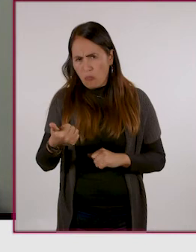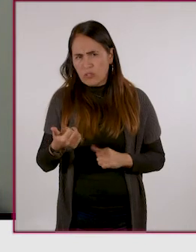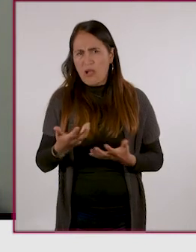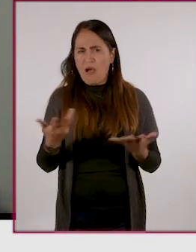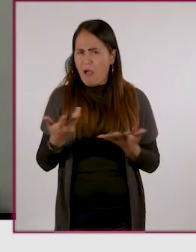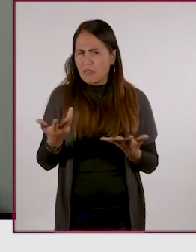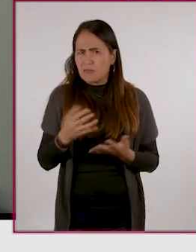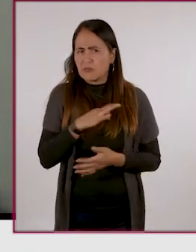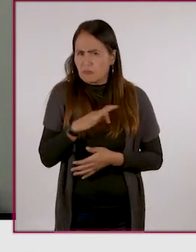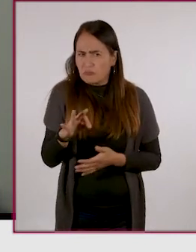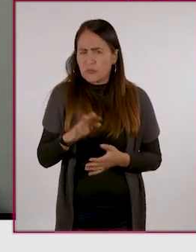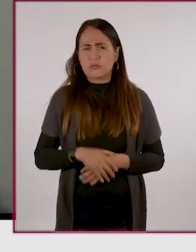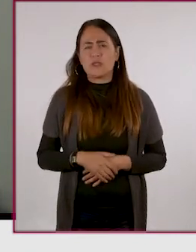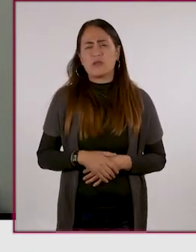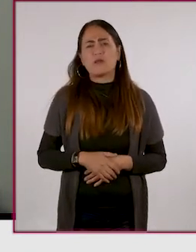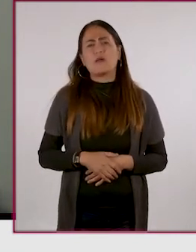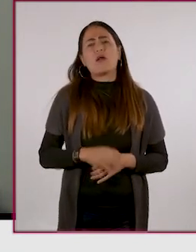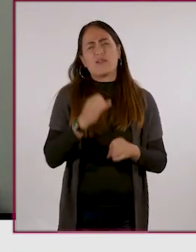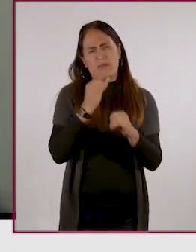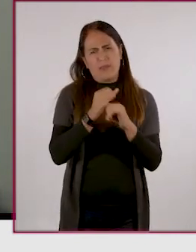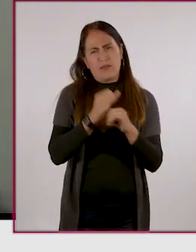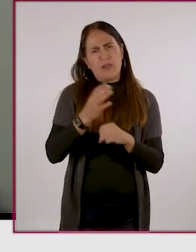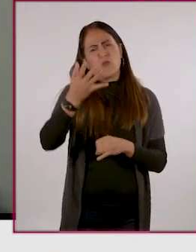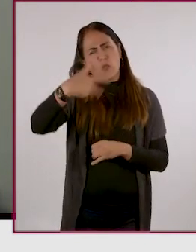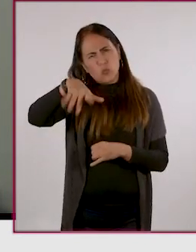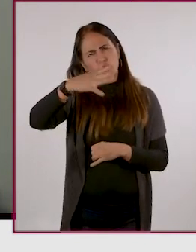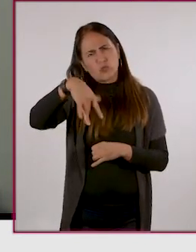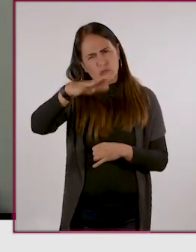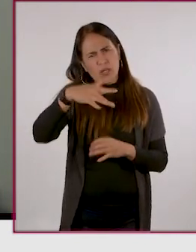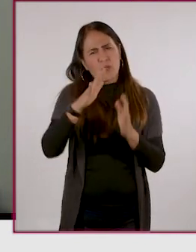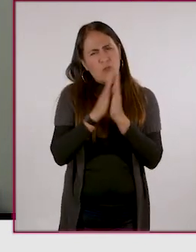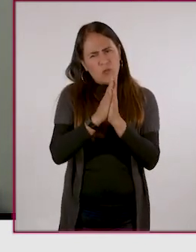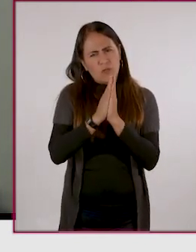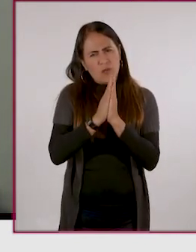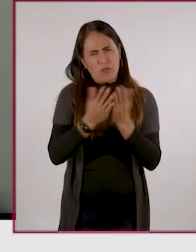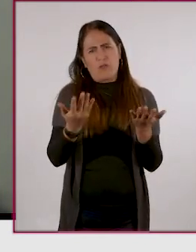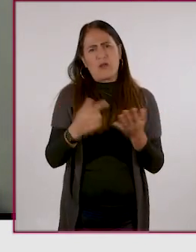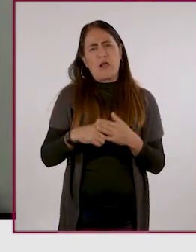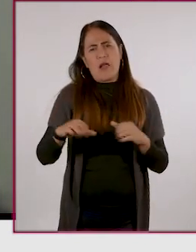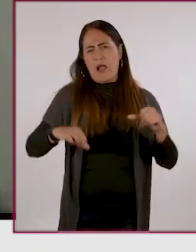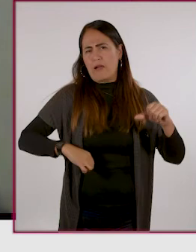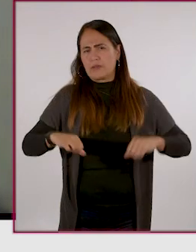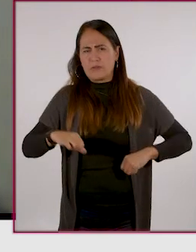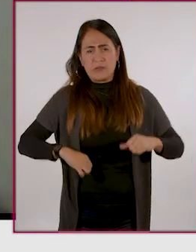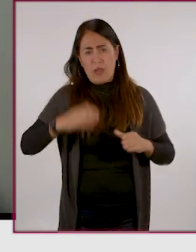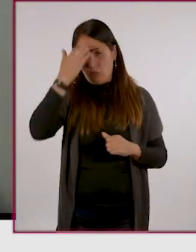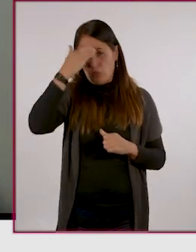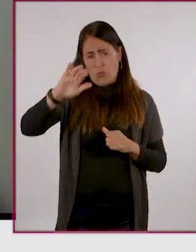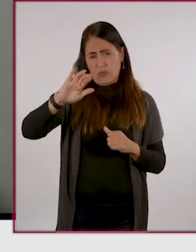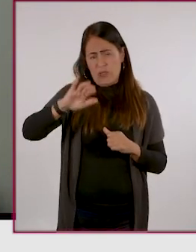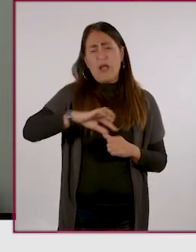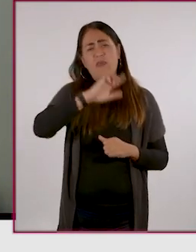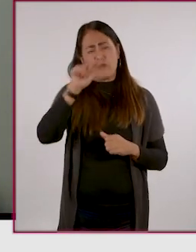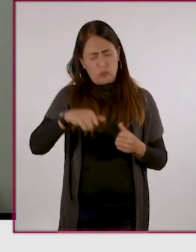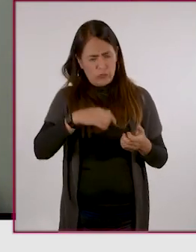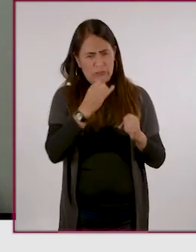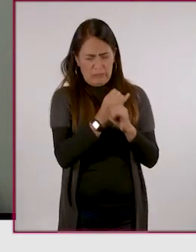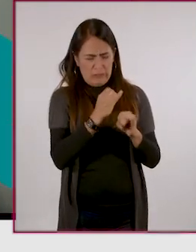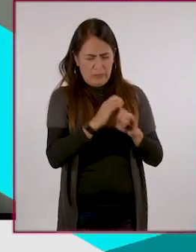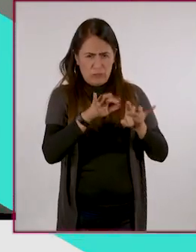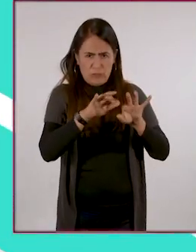invito a los jóvenes a que busquen en internet, es muy fácil, ¿no? Cómo realizar alguna actividad que desconozcan,